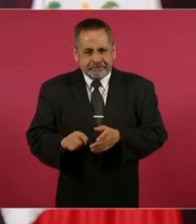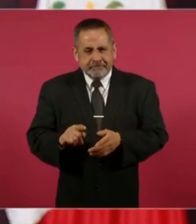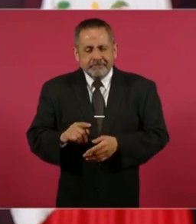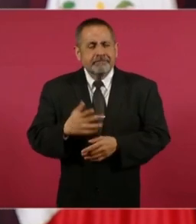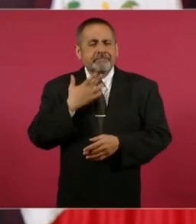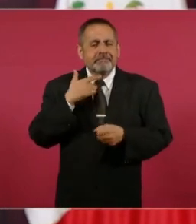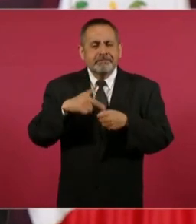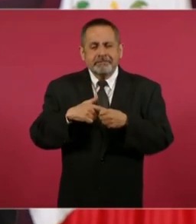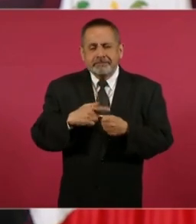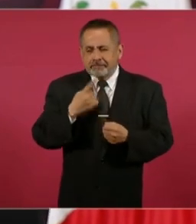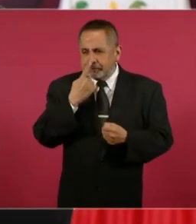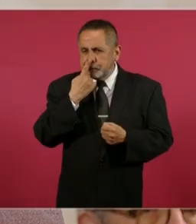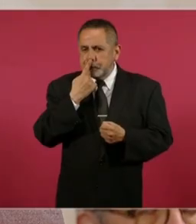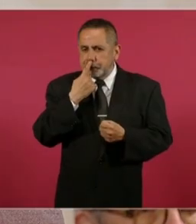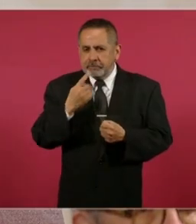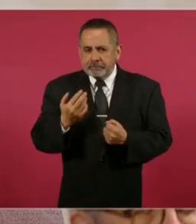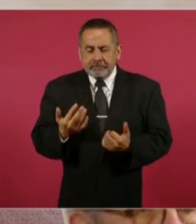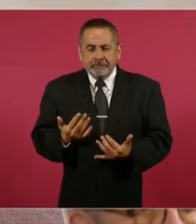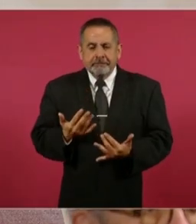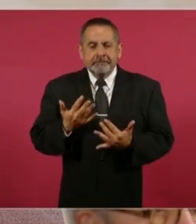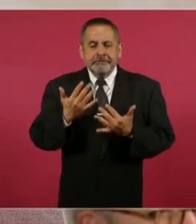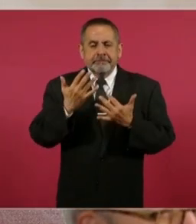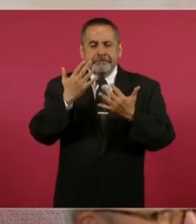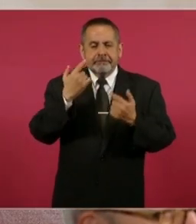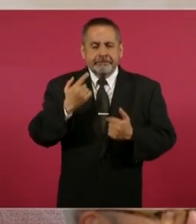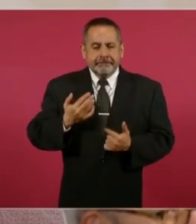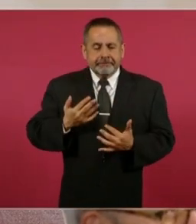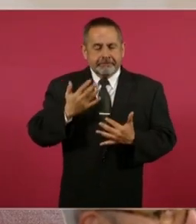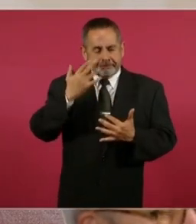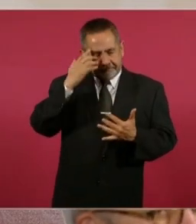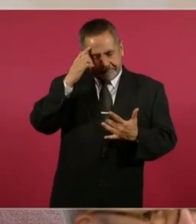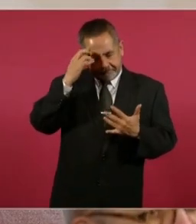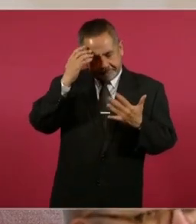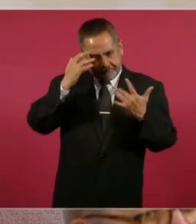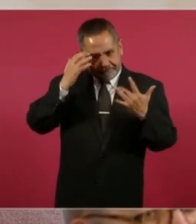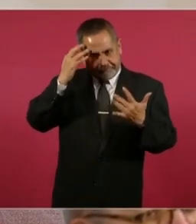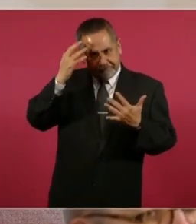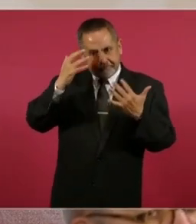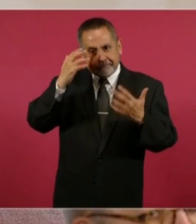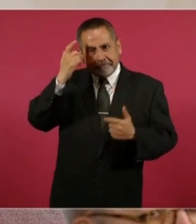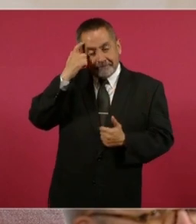sustancias que estimulan y